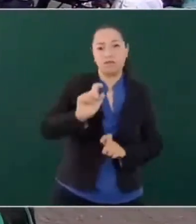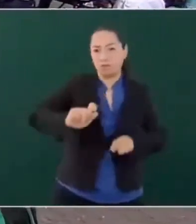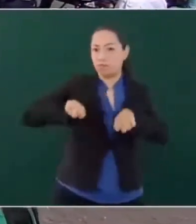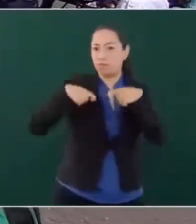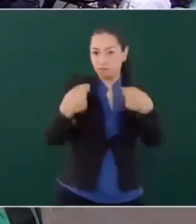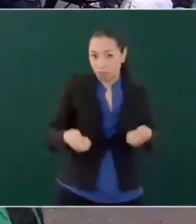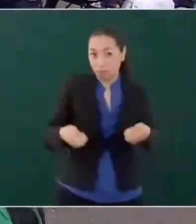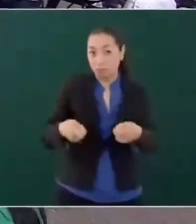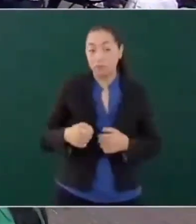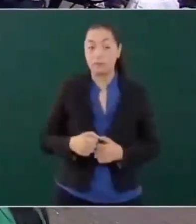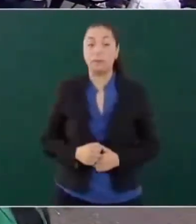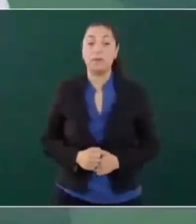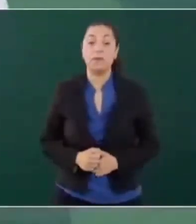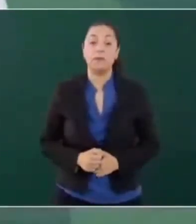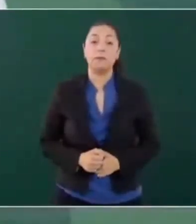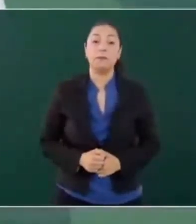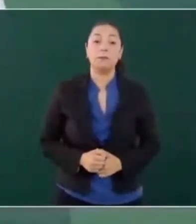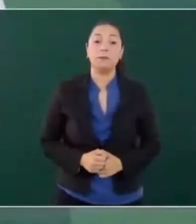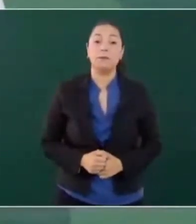y